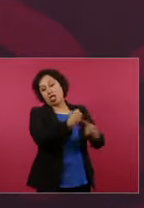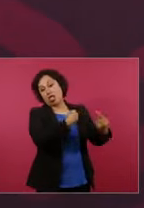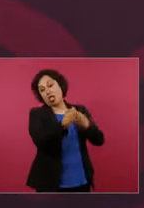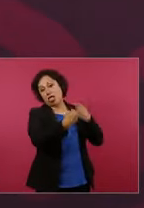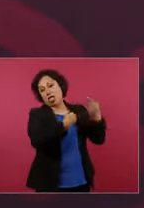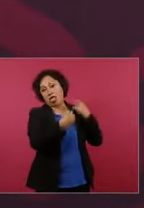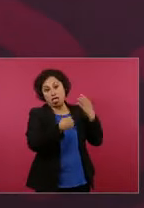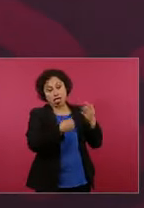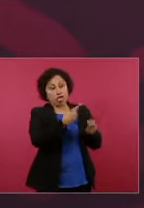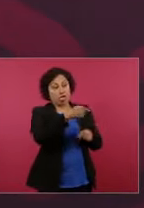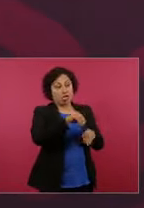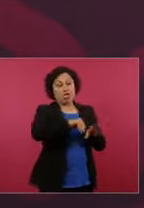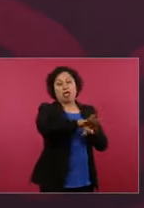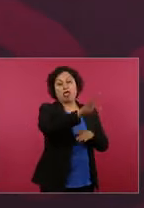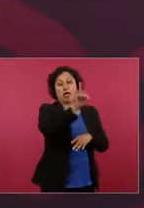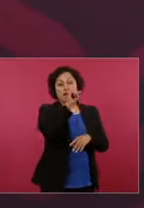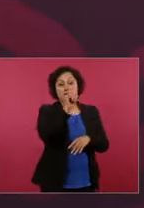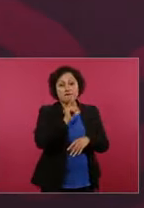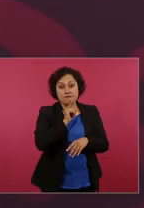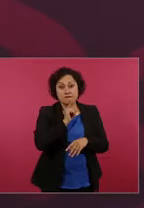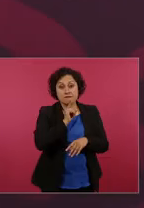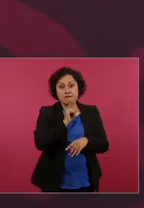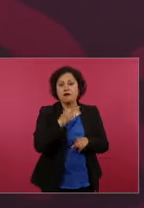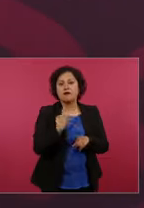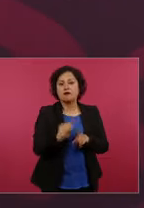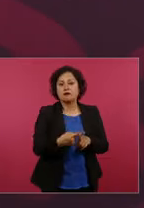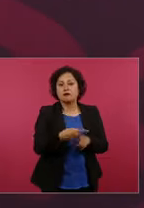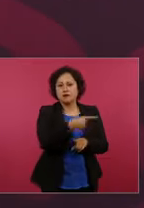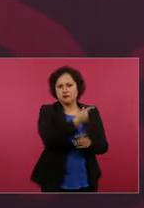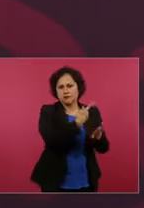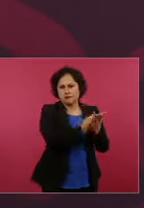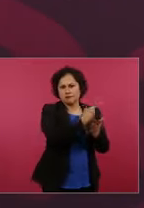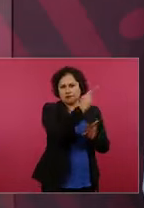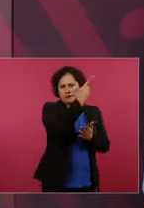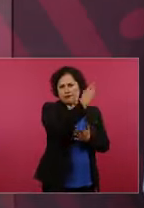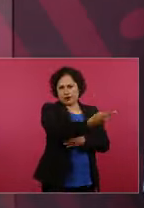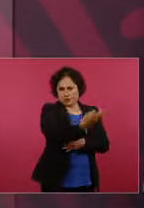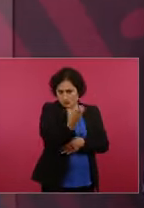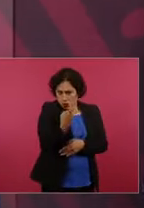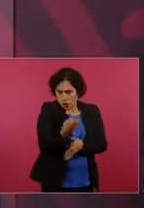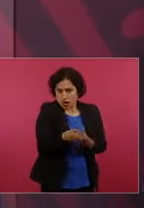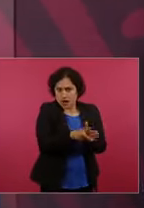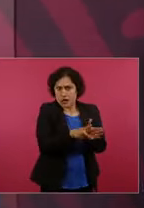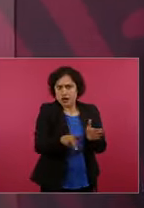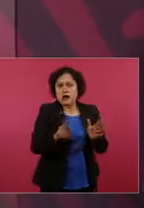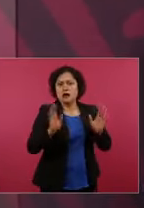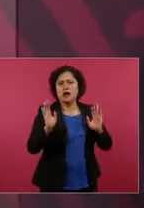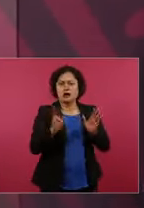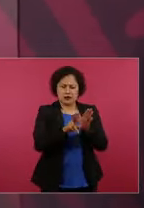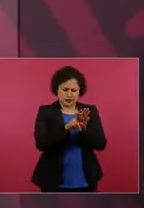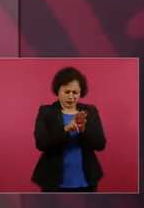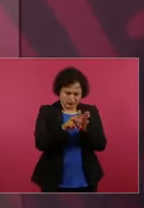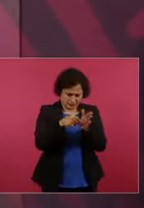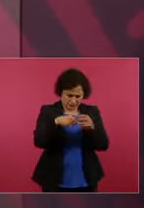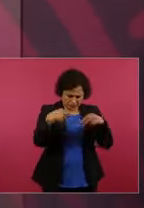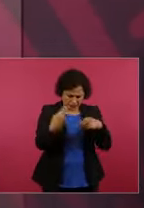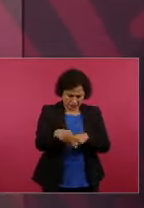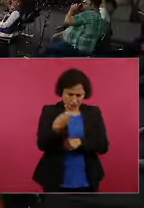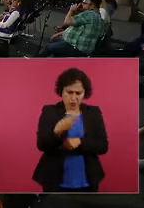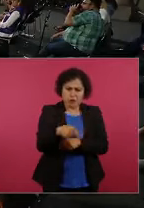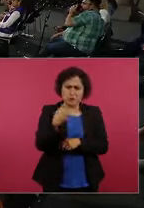calumniadores, pues les dieron el Pulitzer. El Pulitzer se llama la revista o el medio